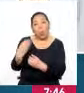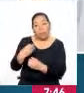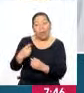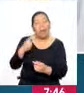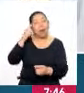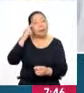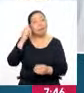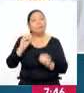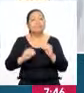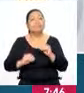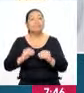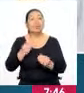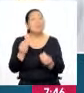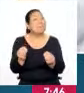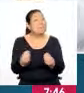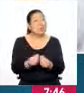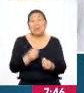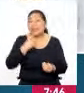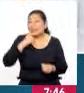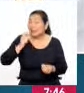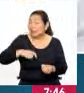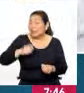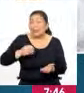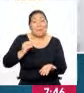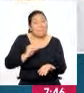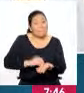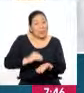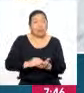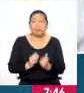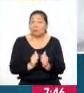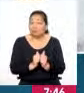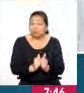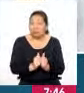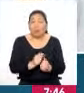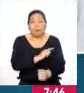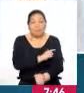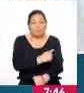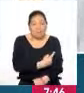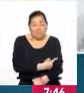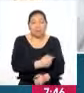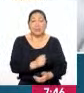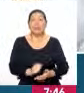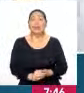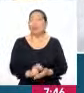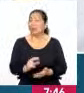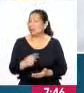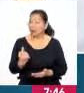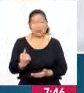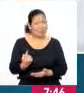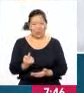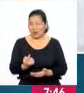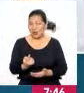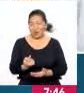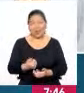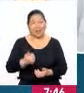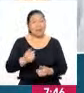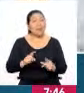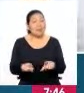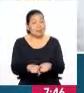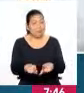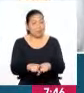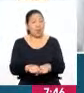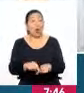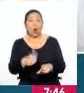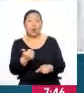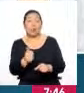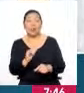apoyo es poco, porque necesitamos más, seguir acompañando, seguir fortaleciendo, no solamente como autoridad regional forestal, sino como